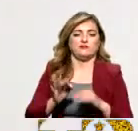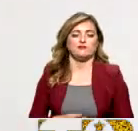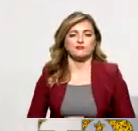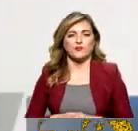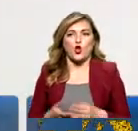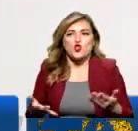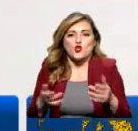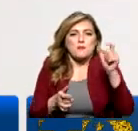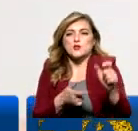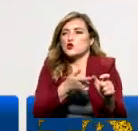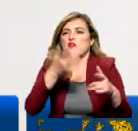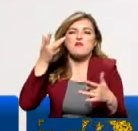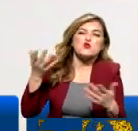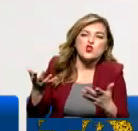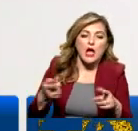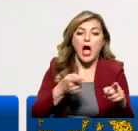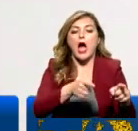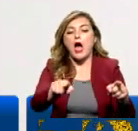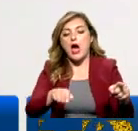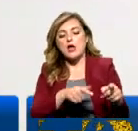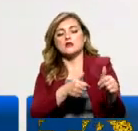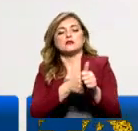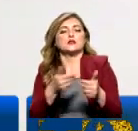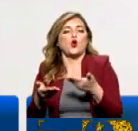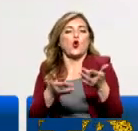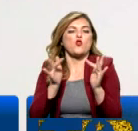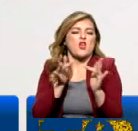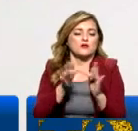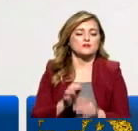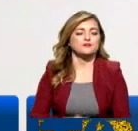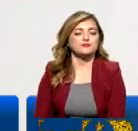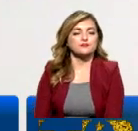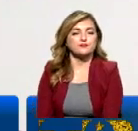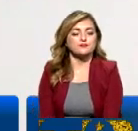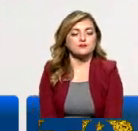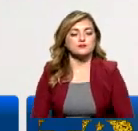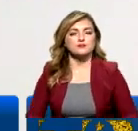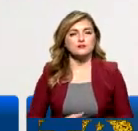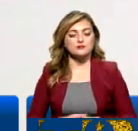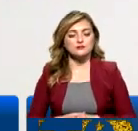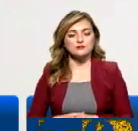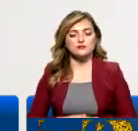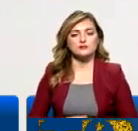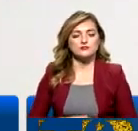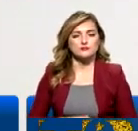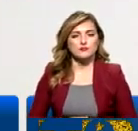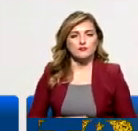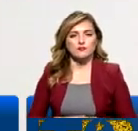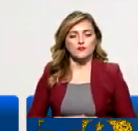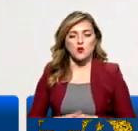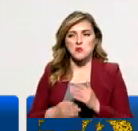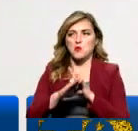identificado dónde estuvo la persona, por dónde se movilizó y con quién tuvo contacto. Esto nos permite pues, mantener algún tipo de cerco